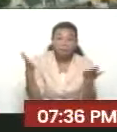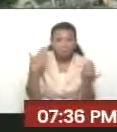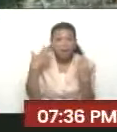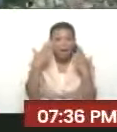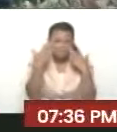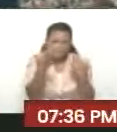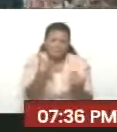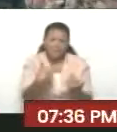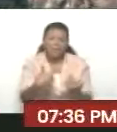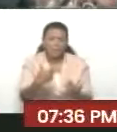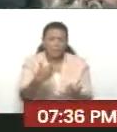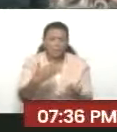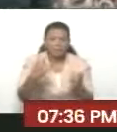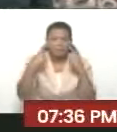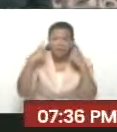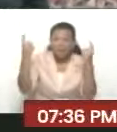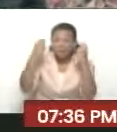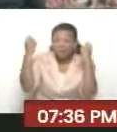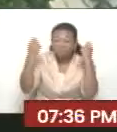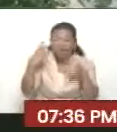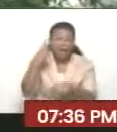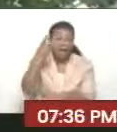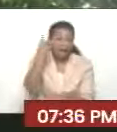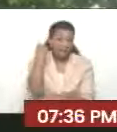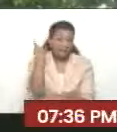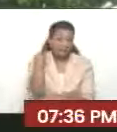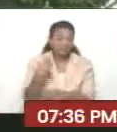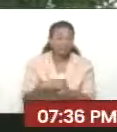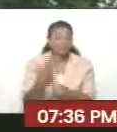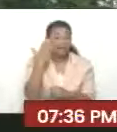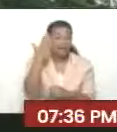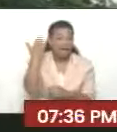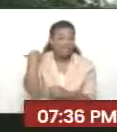Pásamelo ahí. Mira,